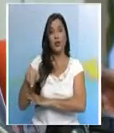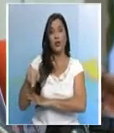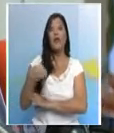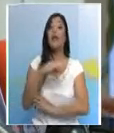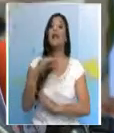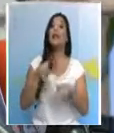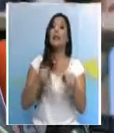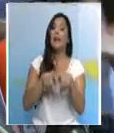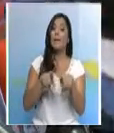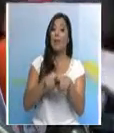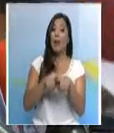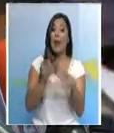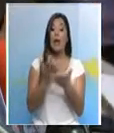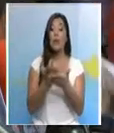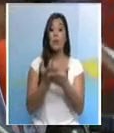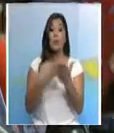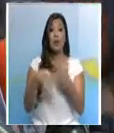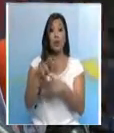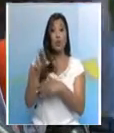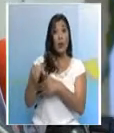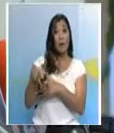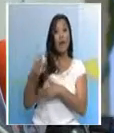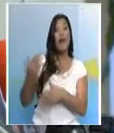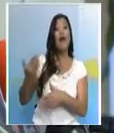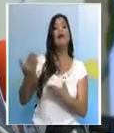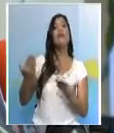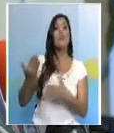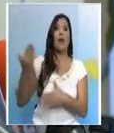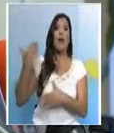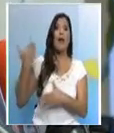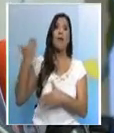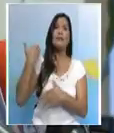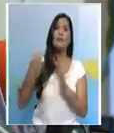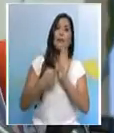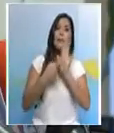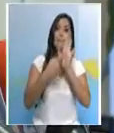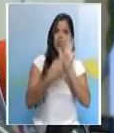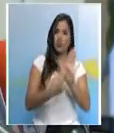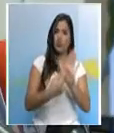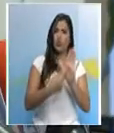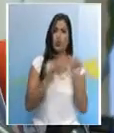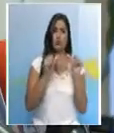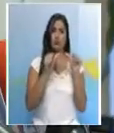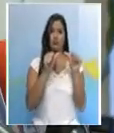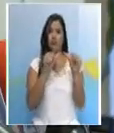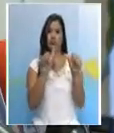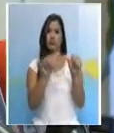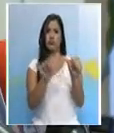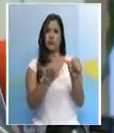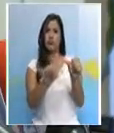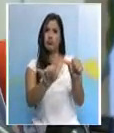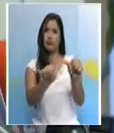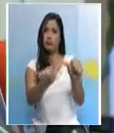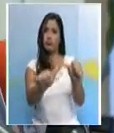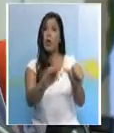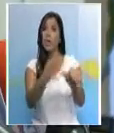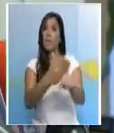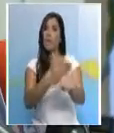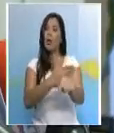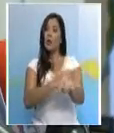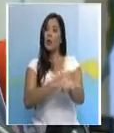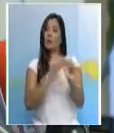Además, la economía costarricense en el pasado mostró estabilidad y crecimientos inflacionarios menores